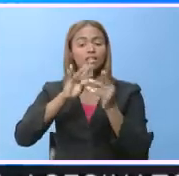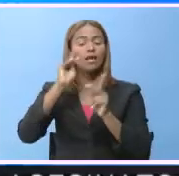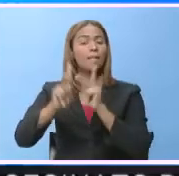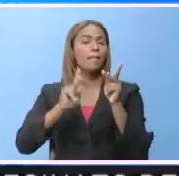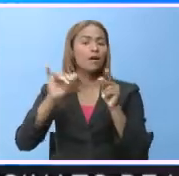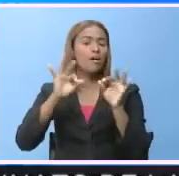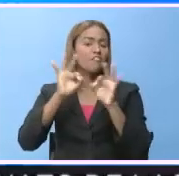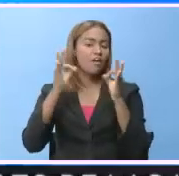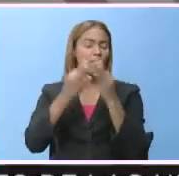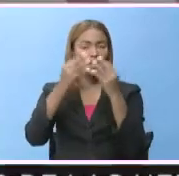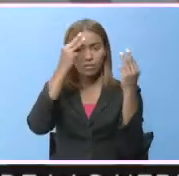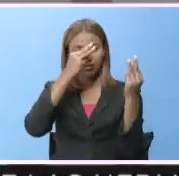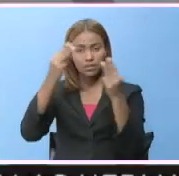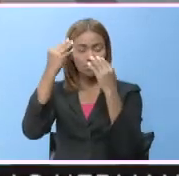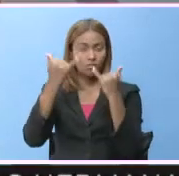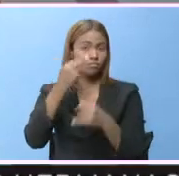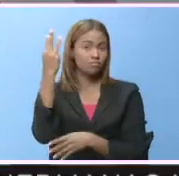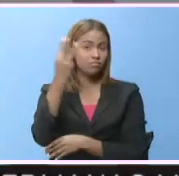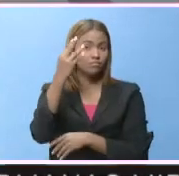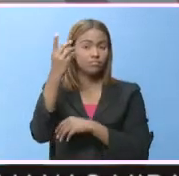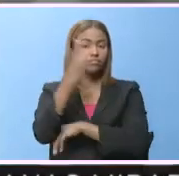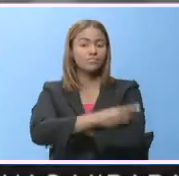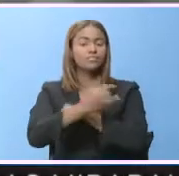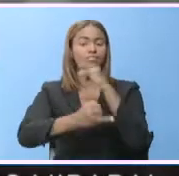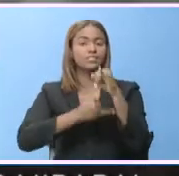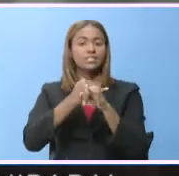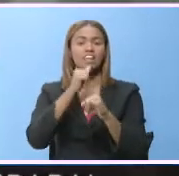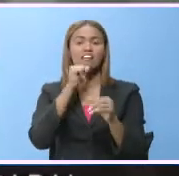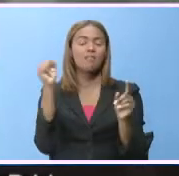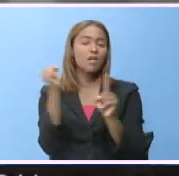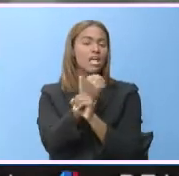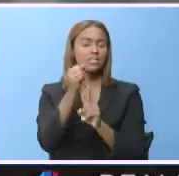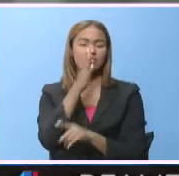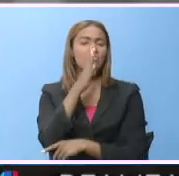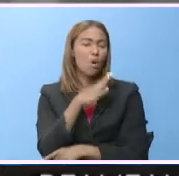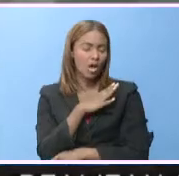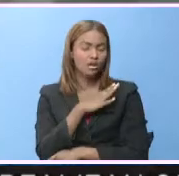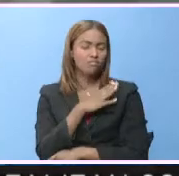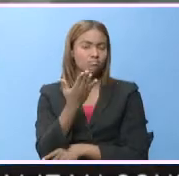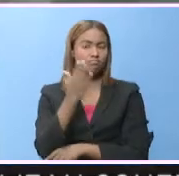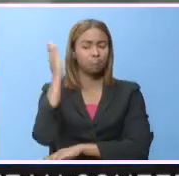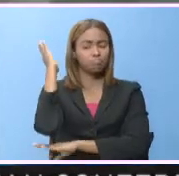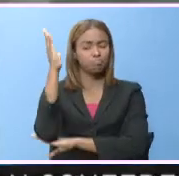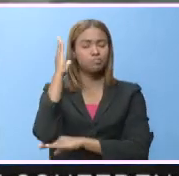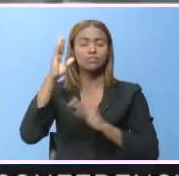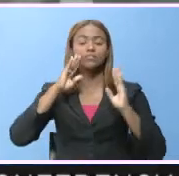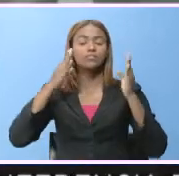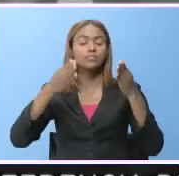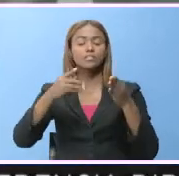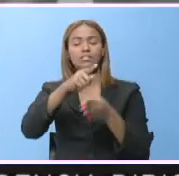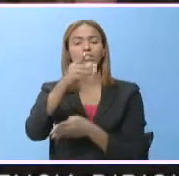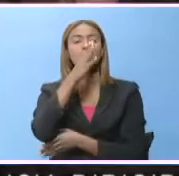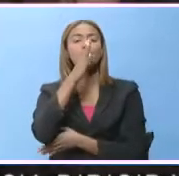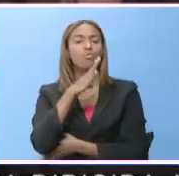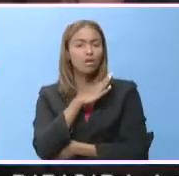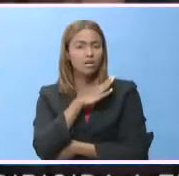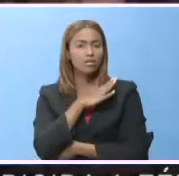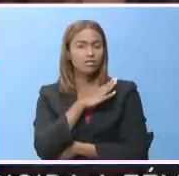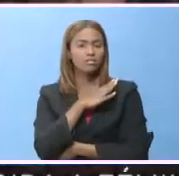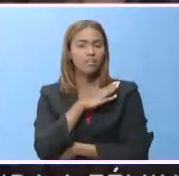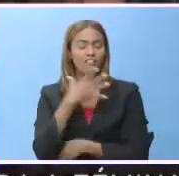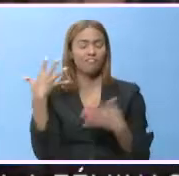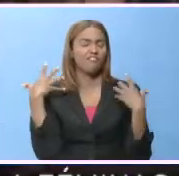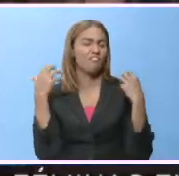y Familia conmemoró este miércoles el Día Internacional de la No Violencia contra la Mujer con una conferencia dirigida a féminas